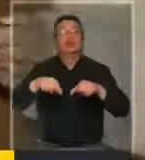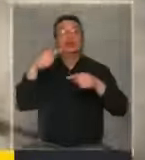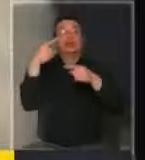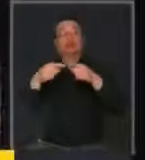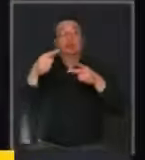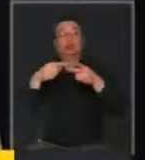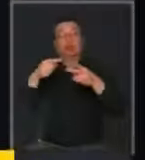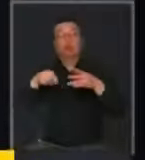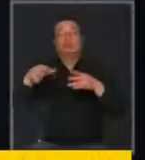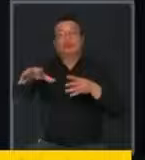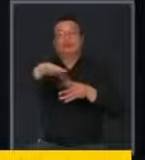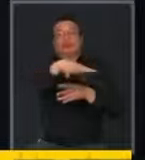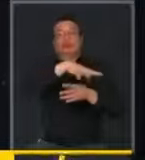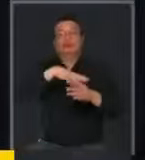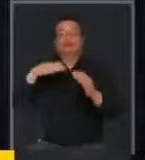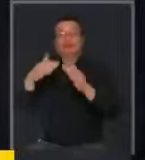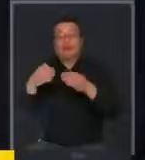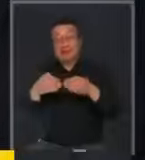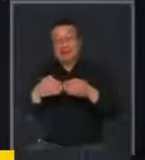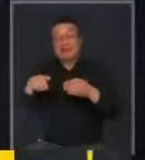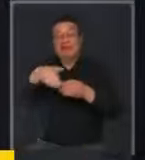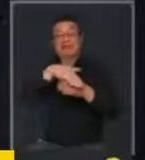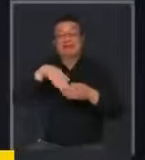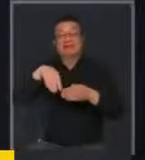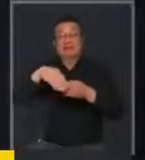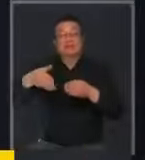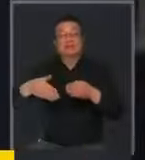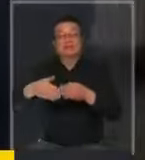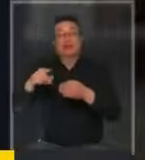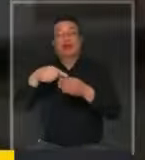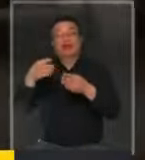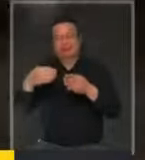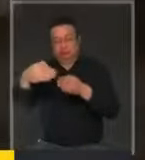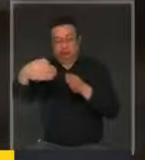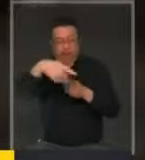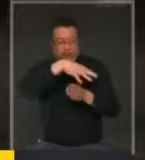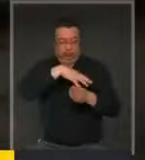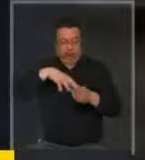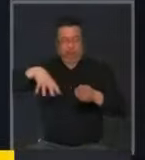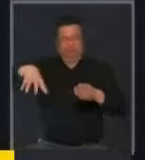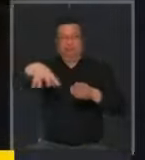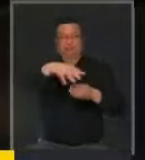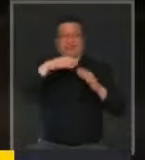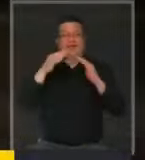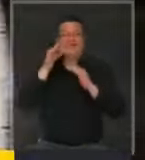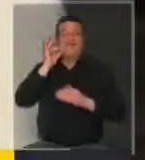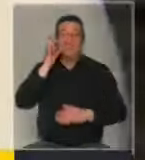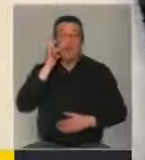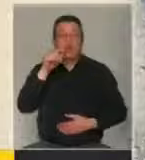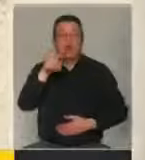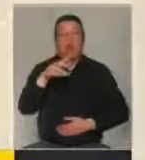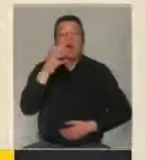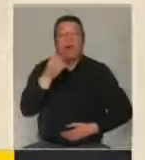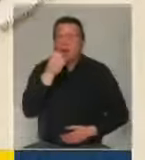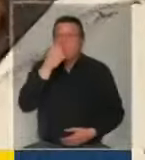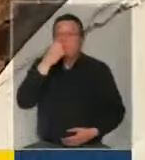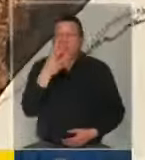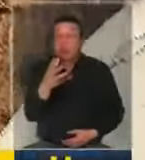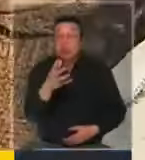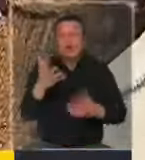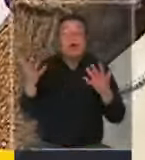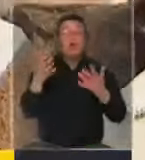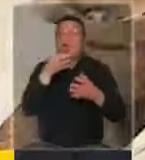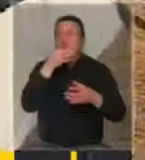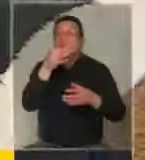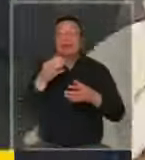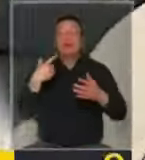mencionábamos, sumado a la esquina de Las Fresas y Chamezou. Hasta el momento no ha habido ninguna pronunciación por parte de cuadrillas